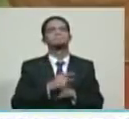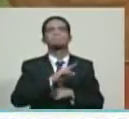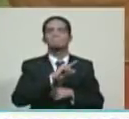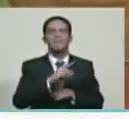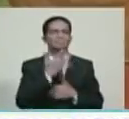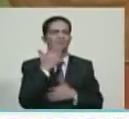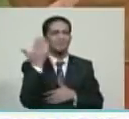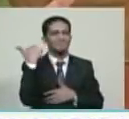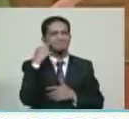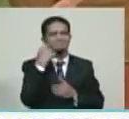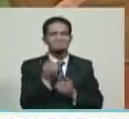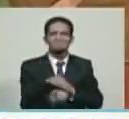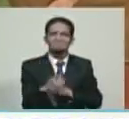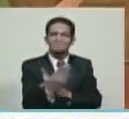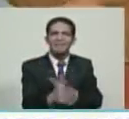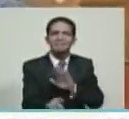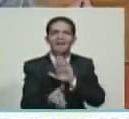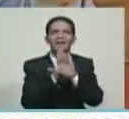emitió un decreto,